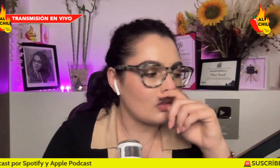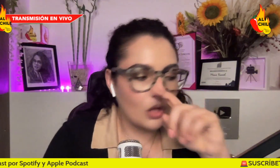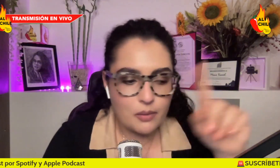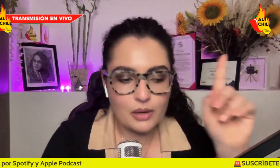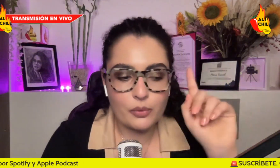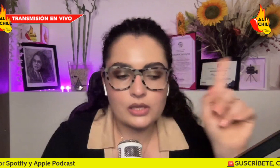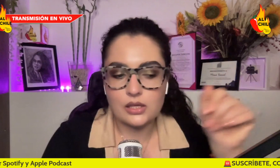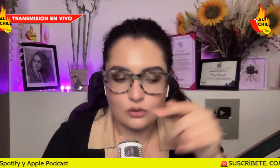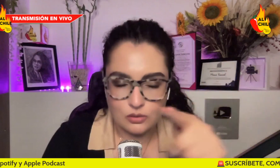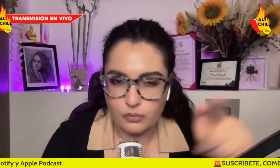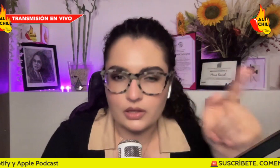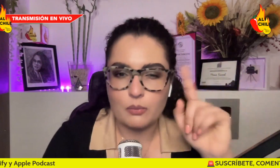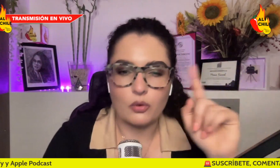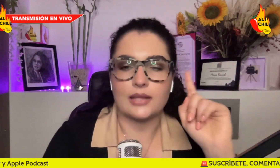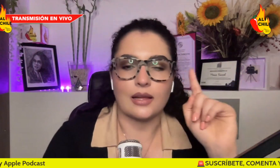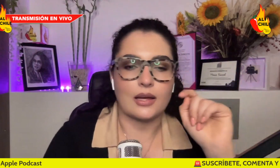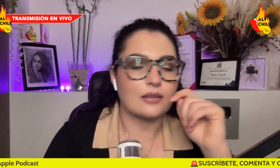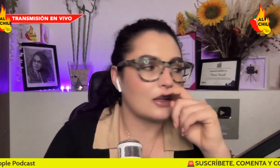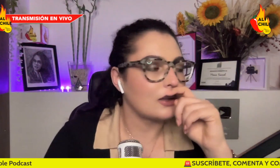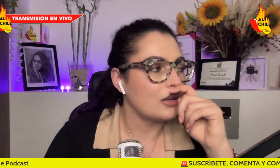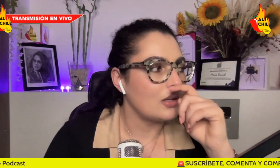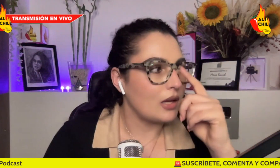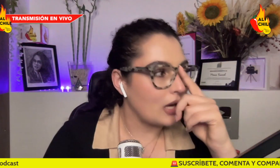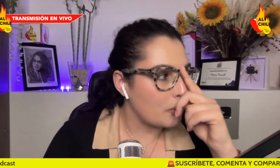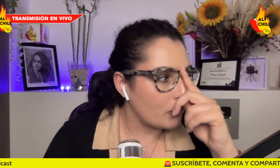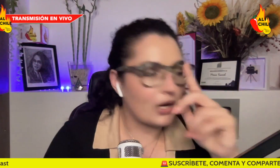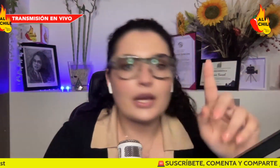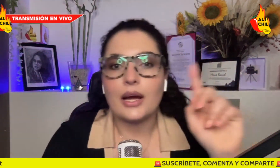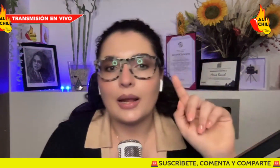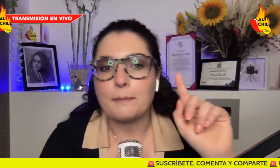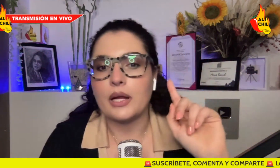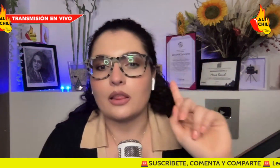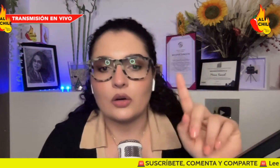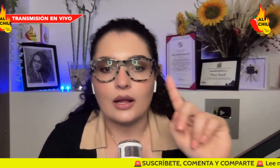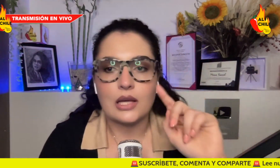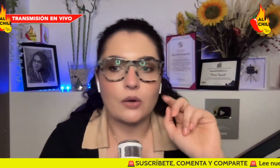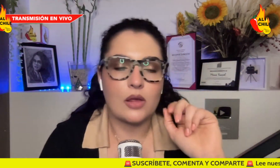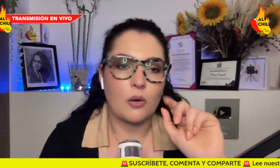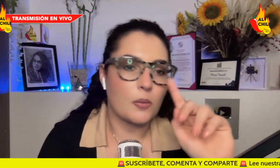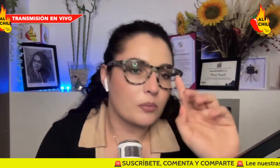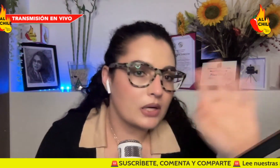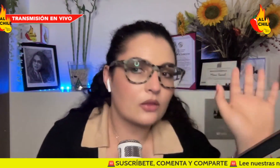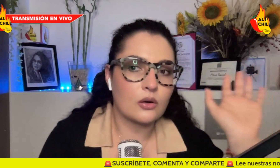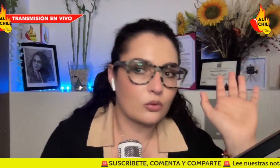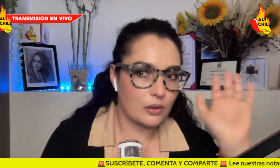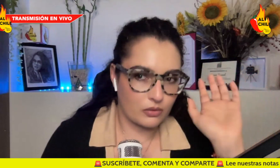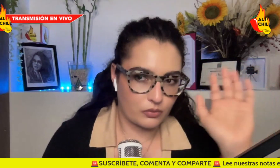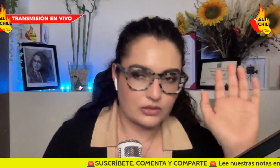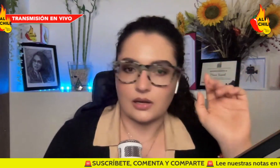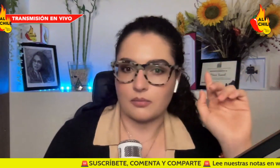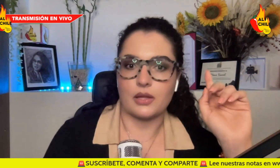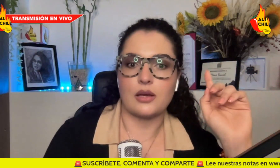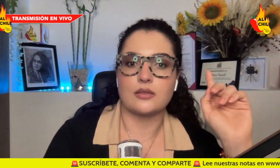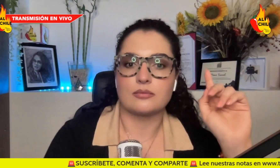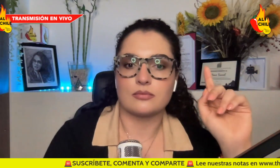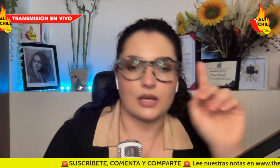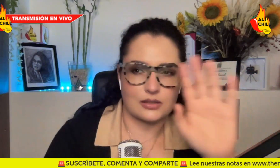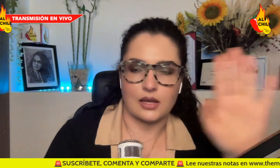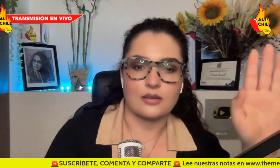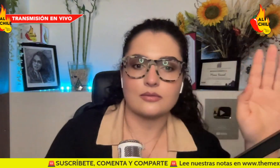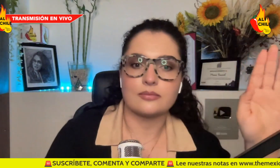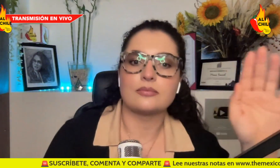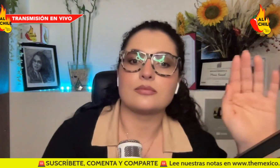todavía el político se puede ir por la tangente y le podrá llegar a perdonar que no haya cumplido alguna propuesta de campaña